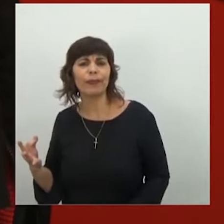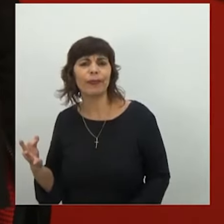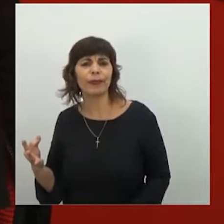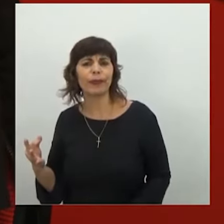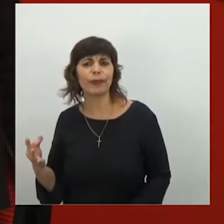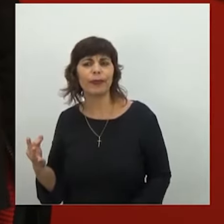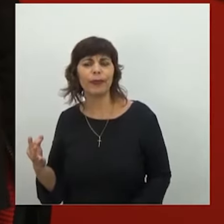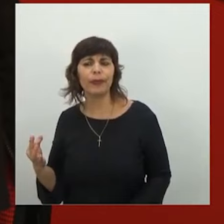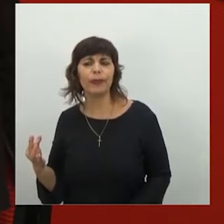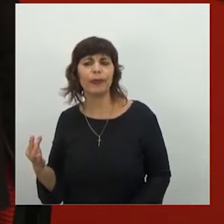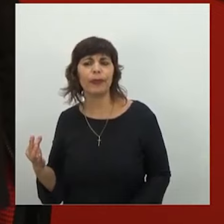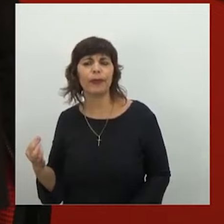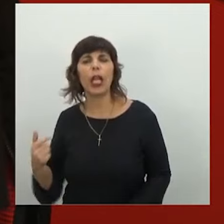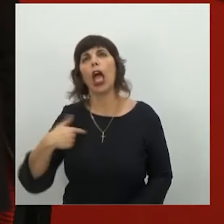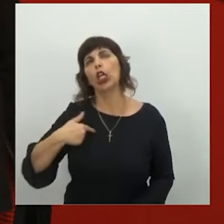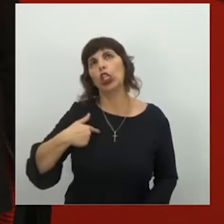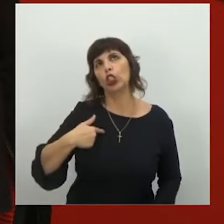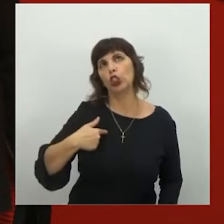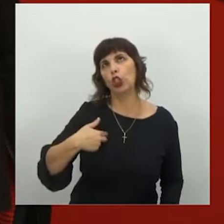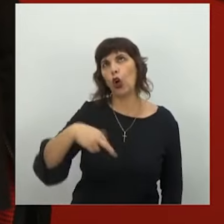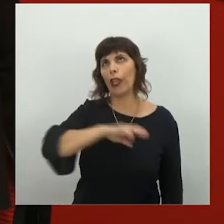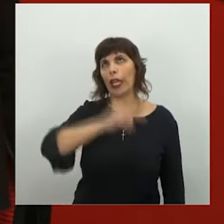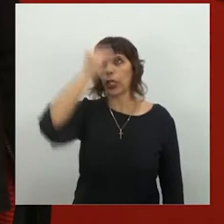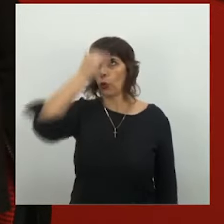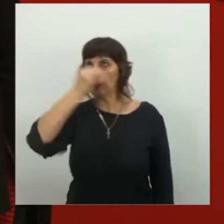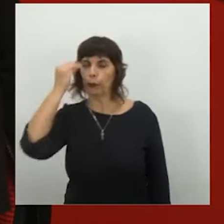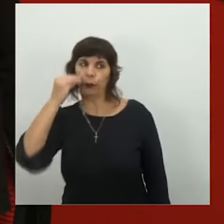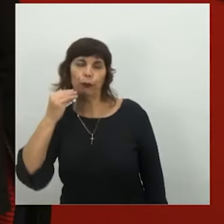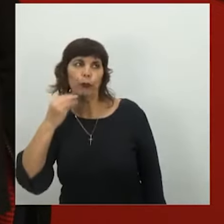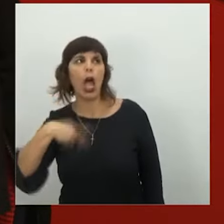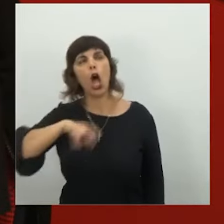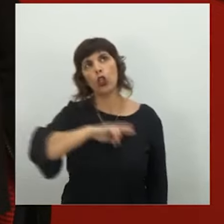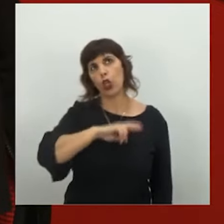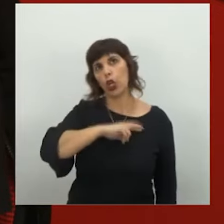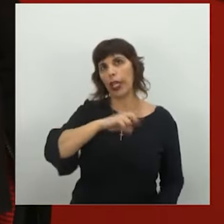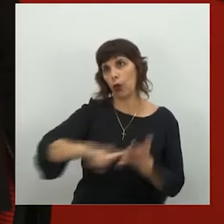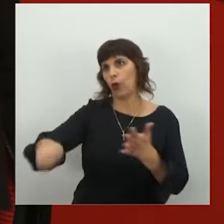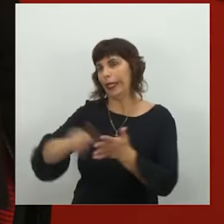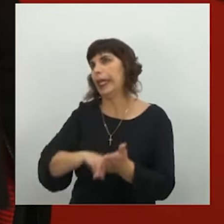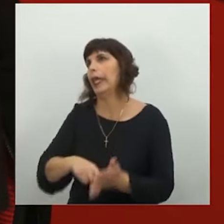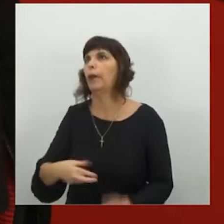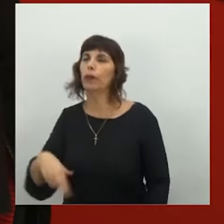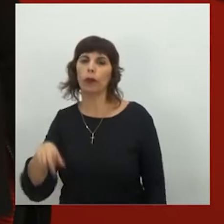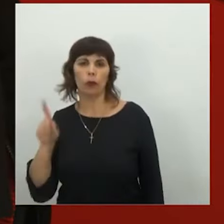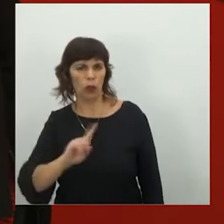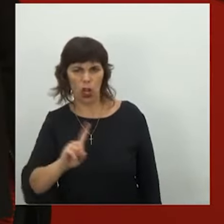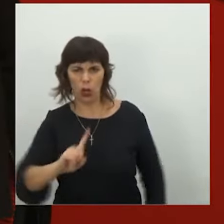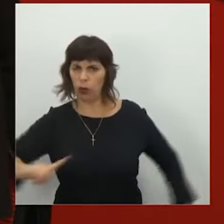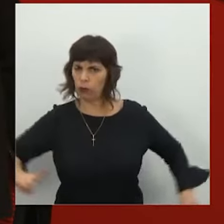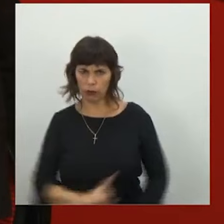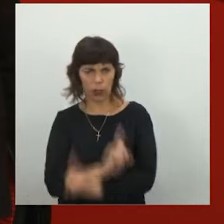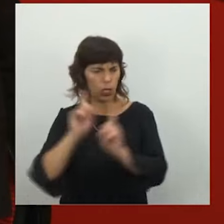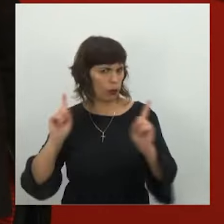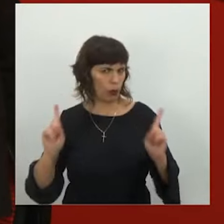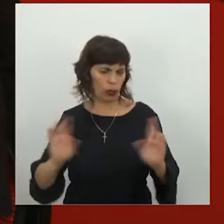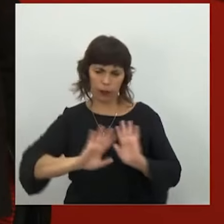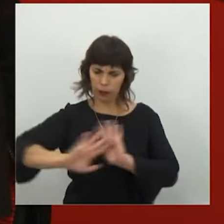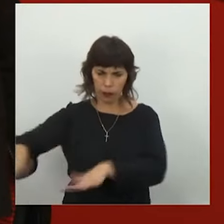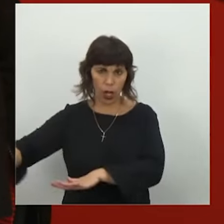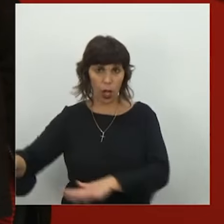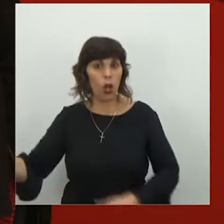ah, yo soy católico. El otro, yo soy de la iglesia Filadelfia. Yo soy... No importa.